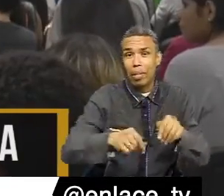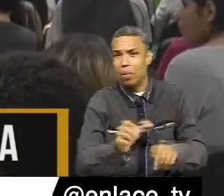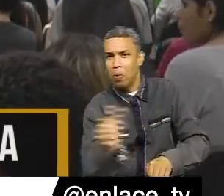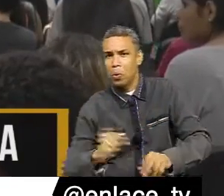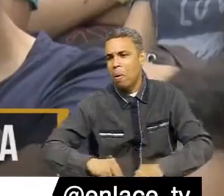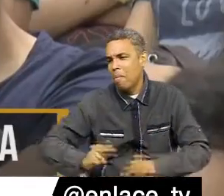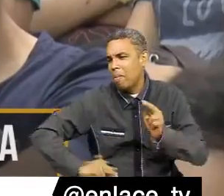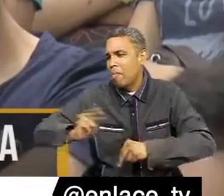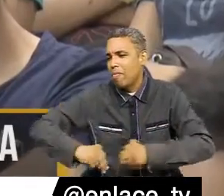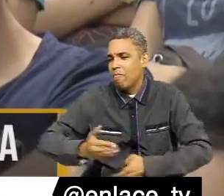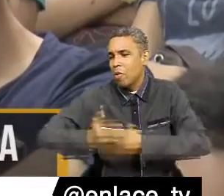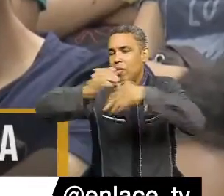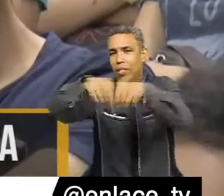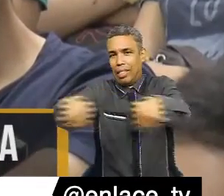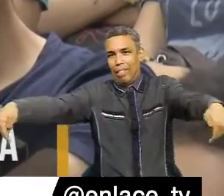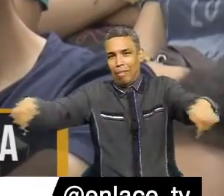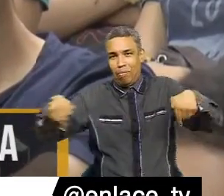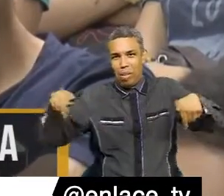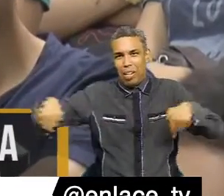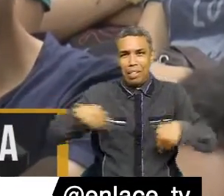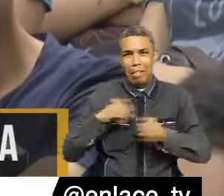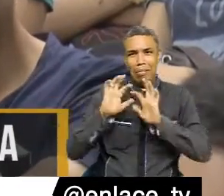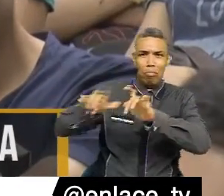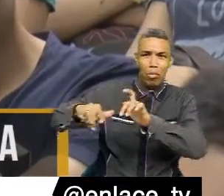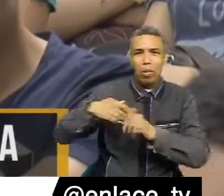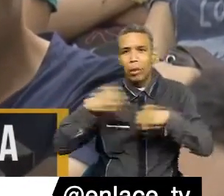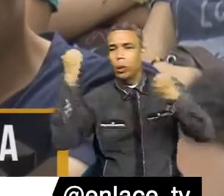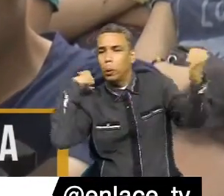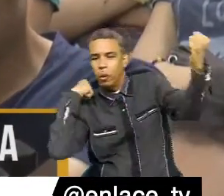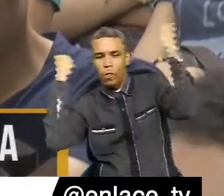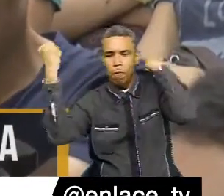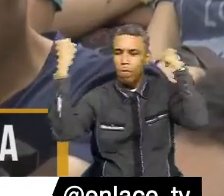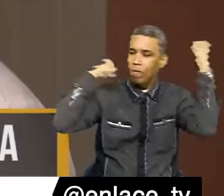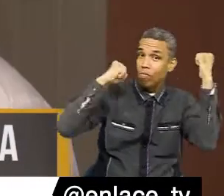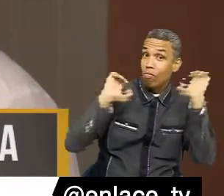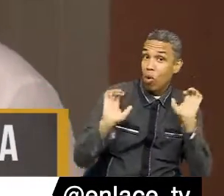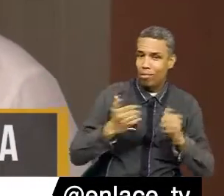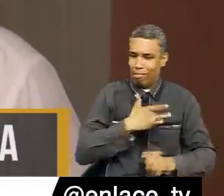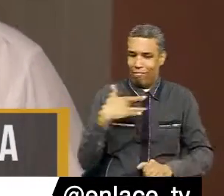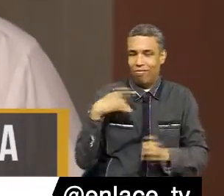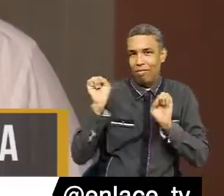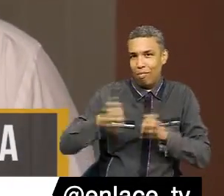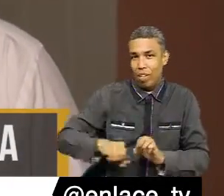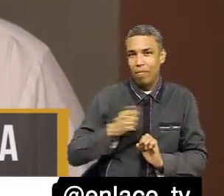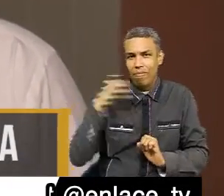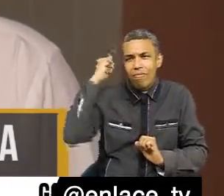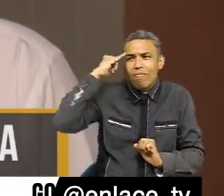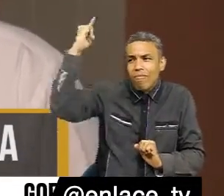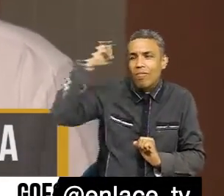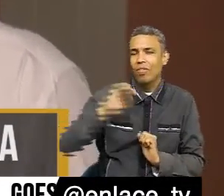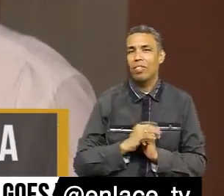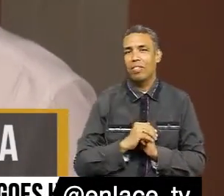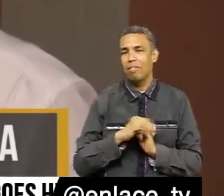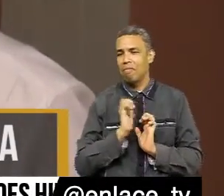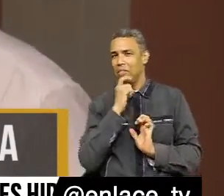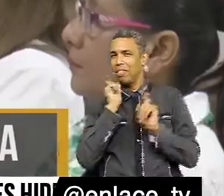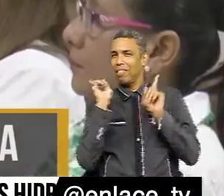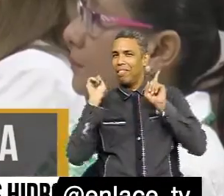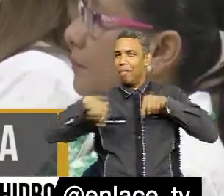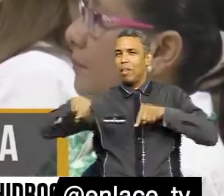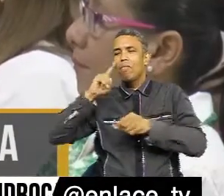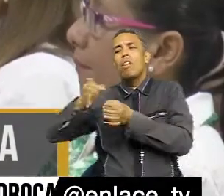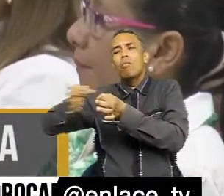culturales y artísticos que tenemos en la sede, y vamos a ir a las regiones. Entonces también queremos hacer presencia en los diversos